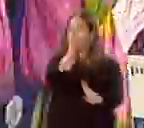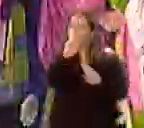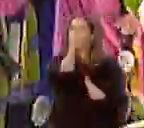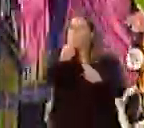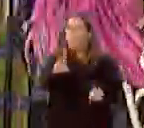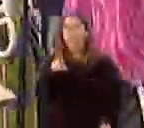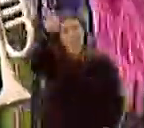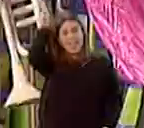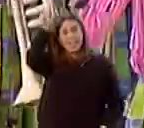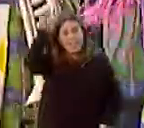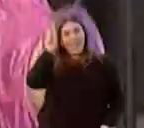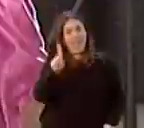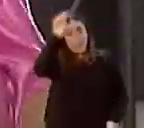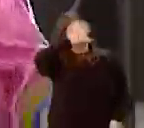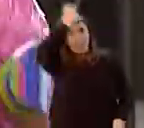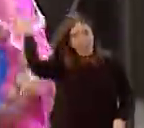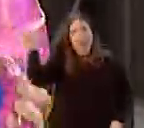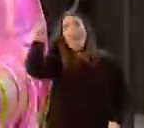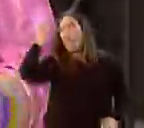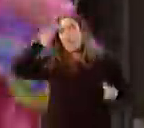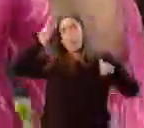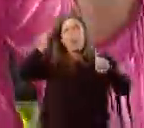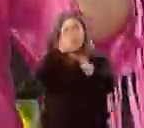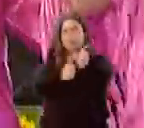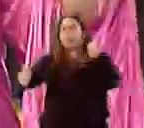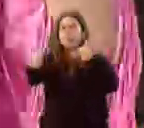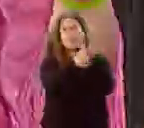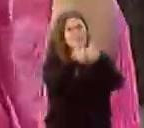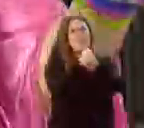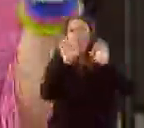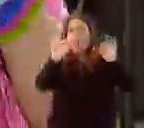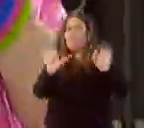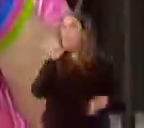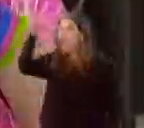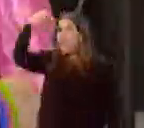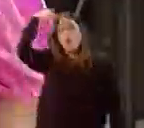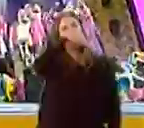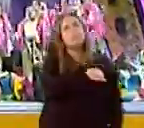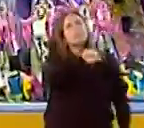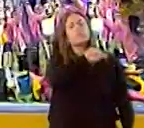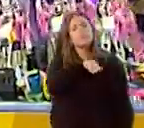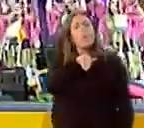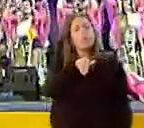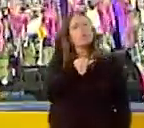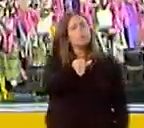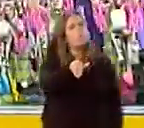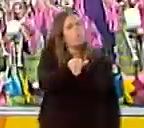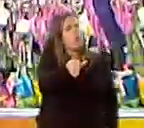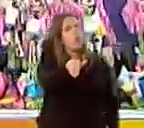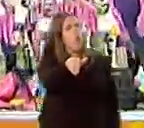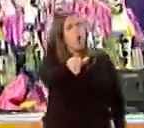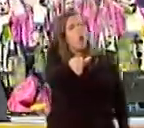y ahí la educación es lo primero porque son muy conscientes del futuro que es lo que más